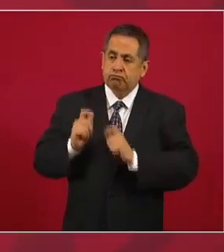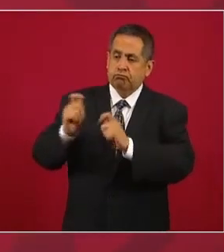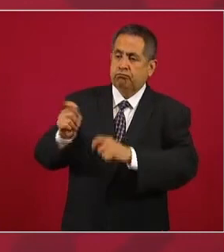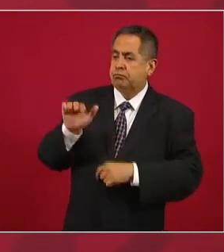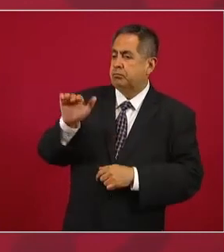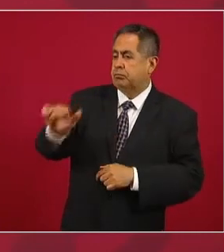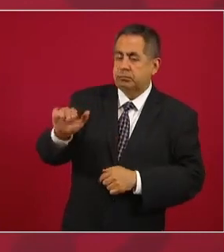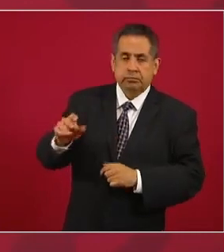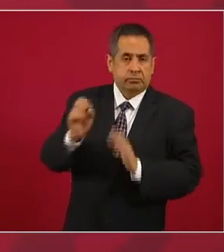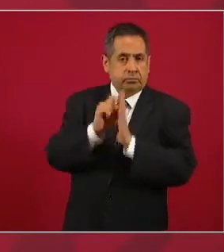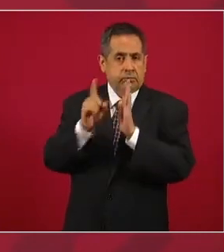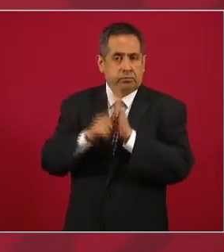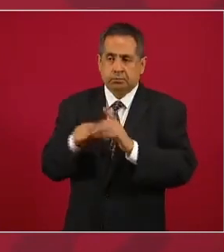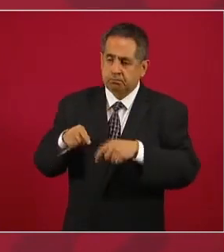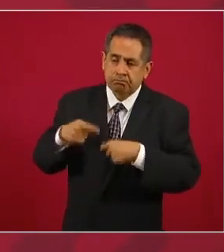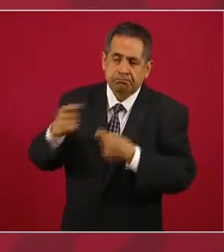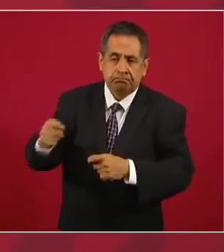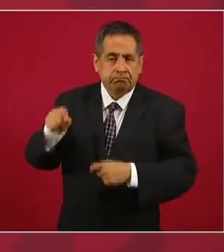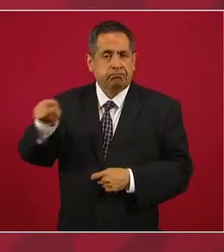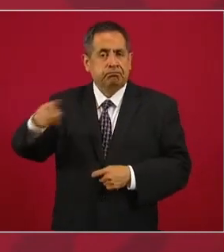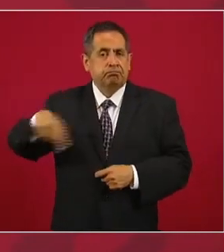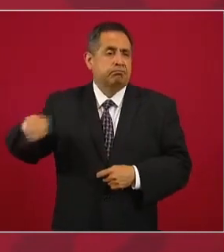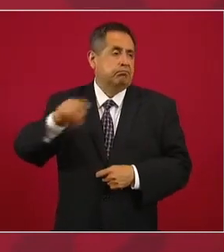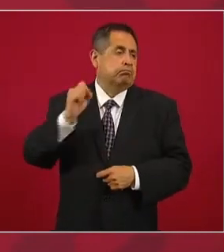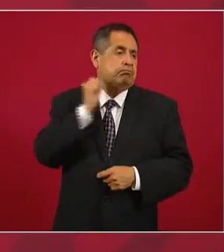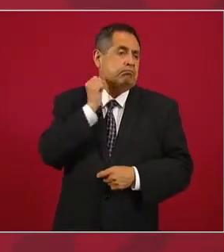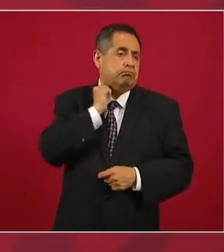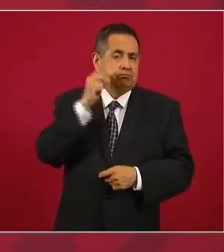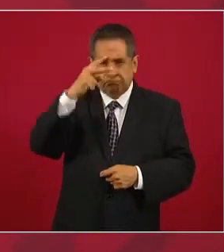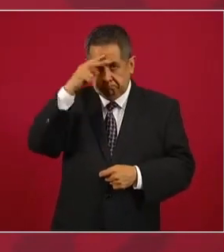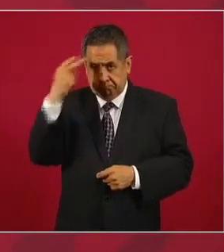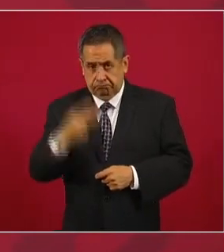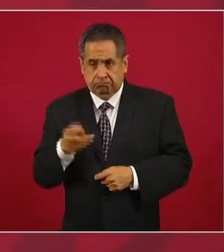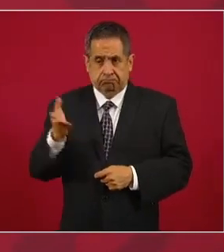de la República. Vamos a